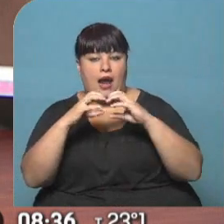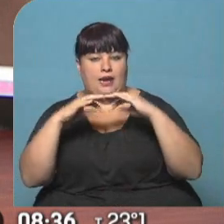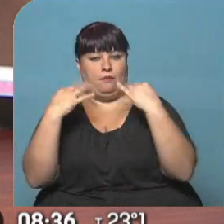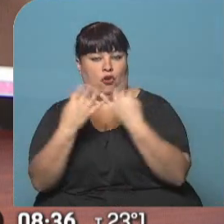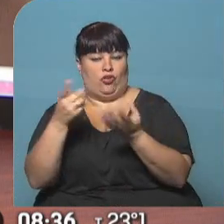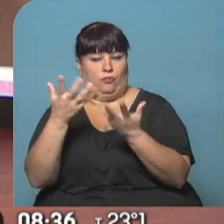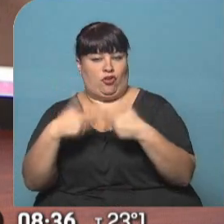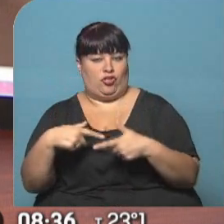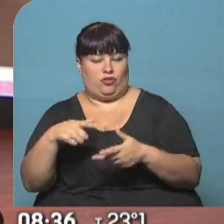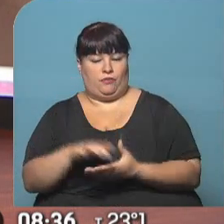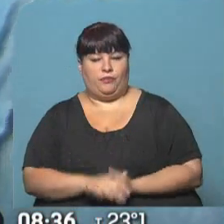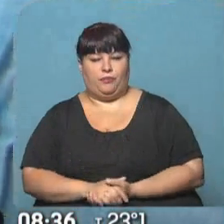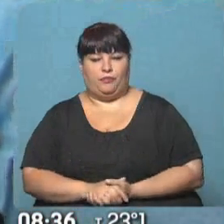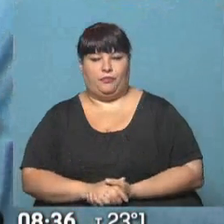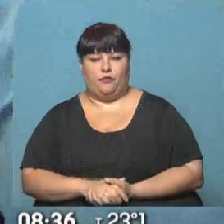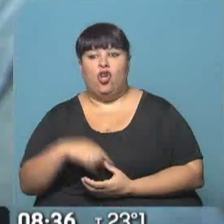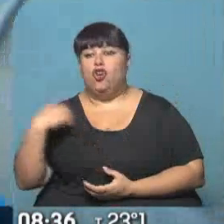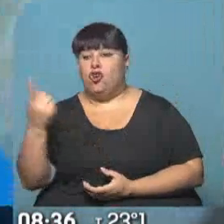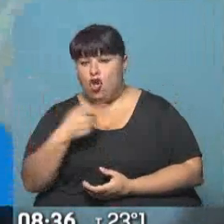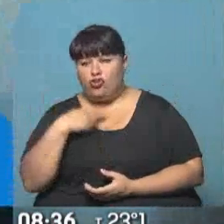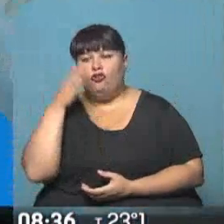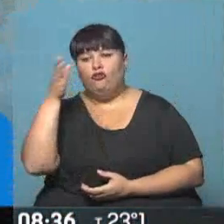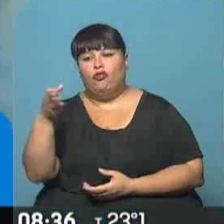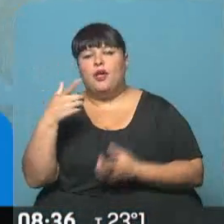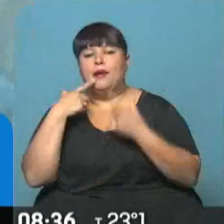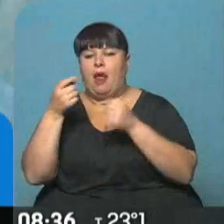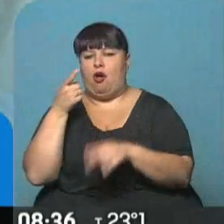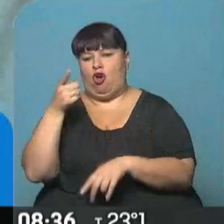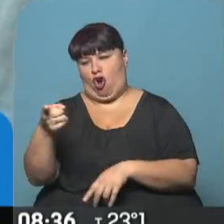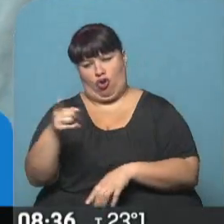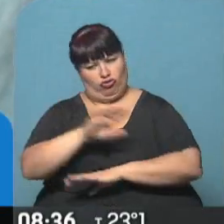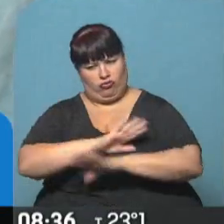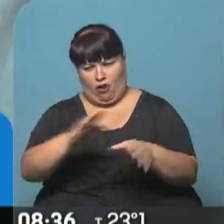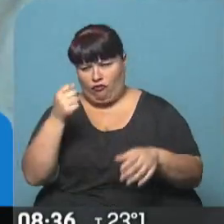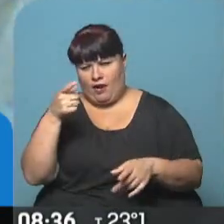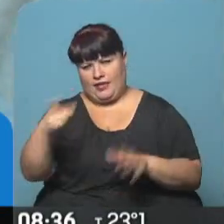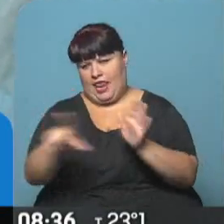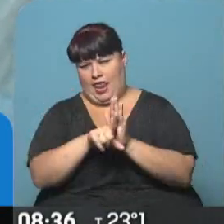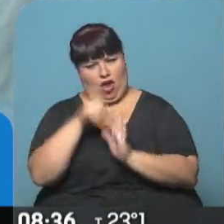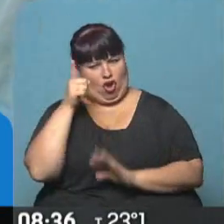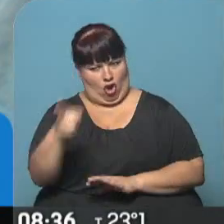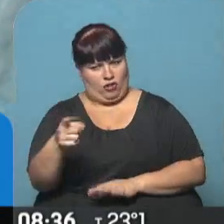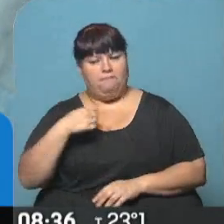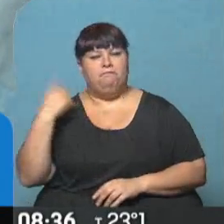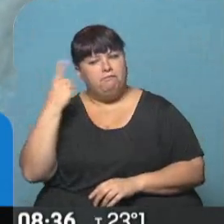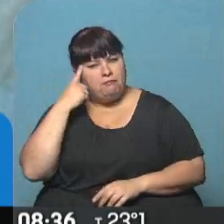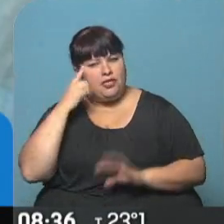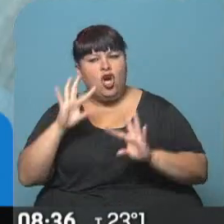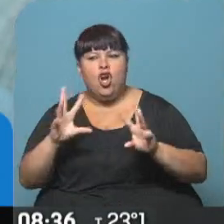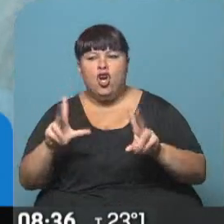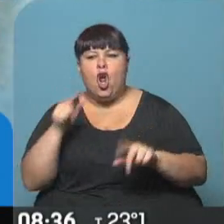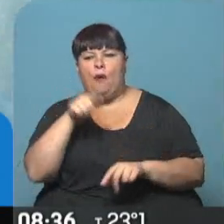los proyectos en el recinto. Nosotros hemos ido a expresar nuestro rechazo total y absoluto a esta ley. Creemos que están saqueando